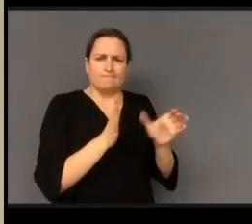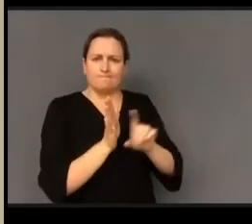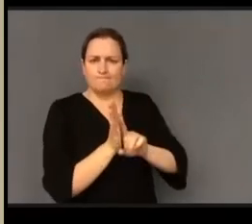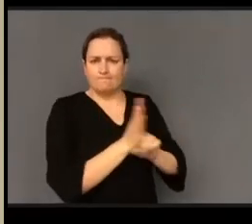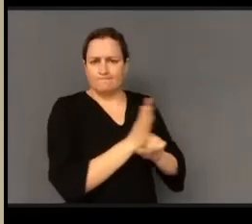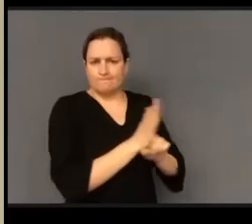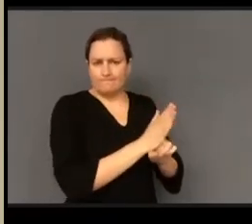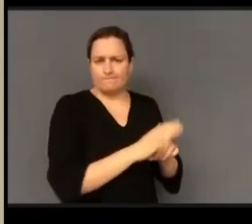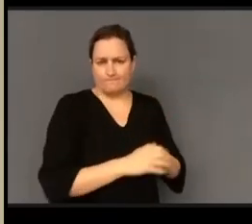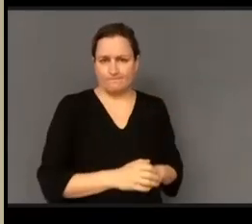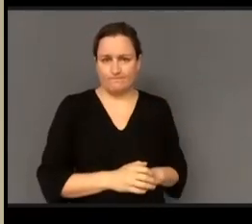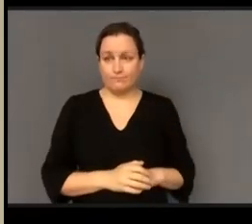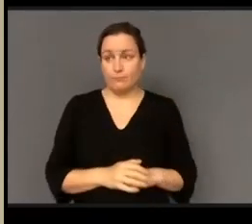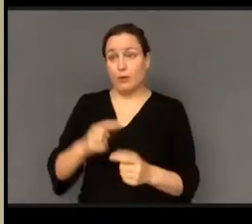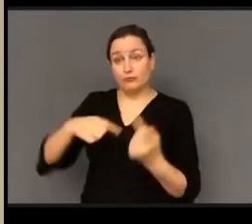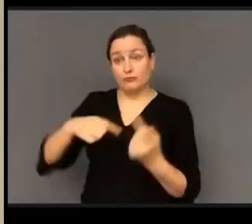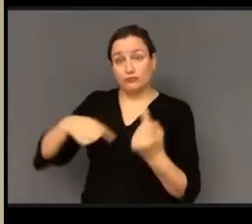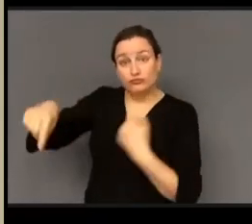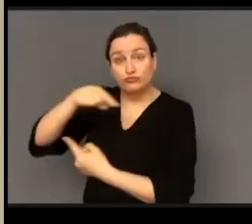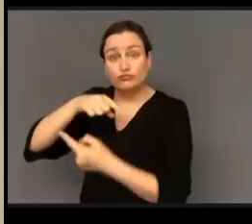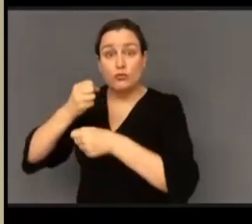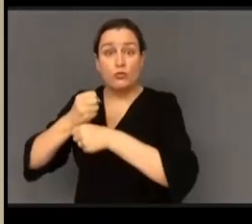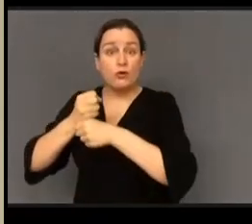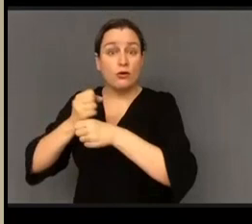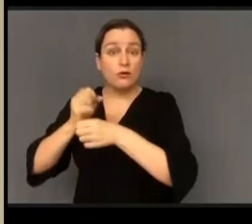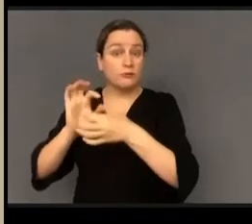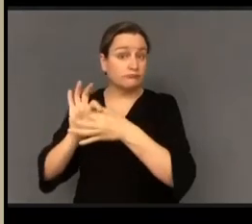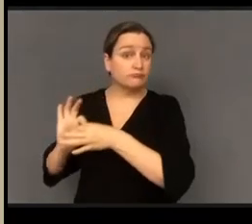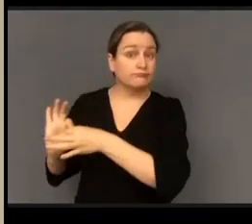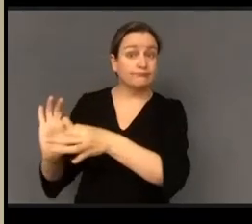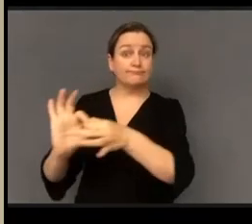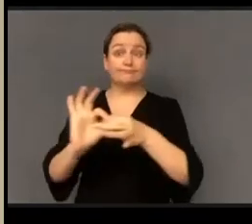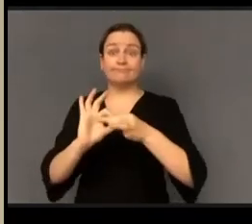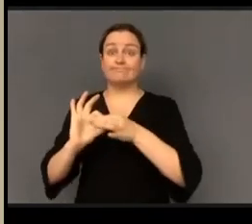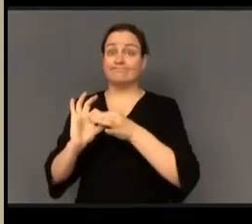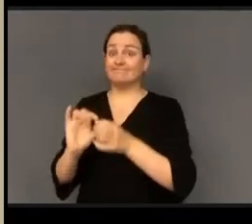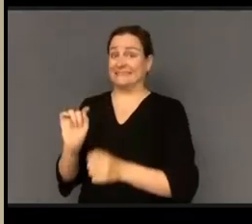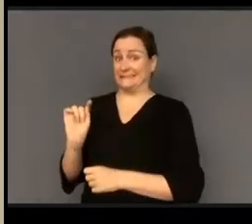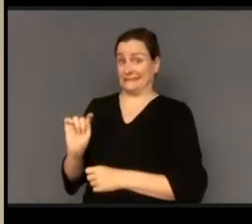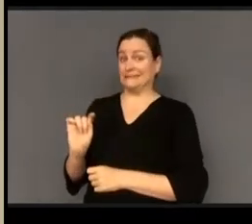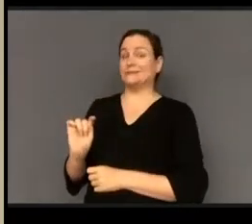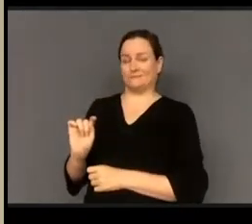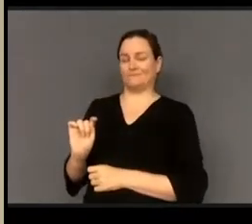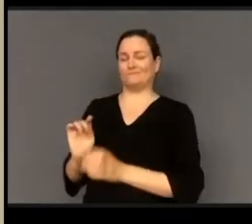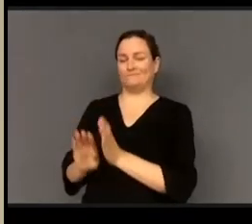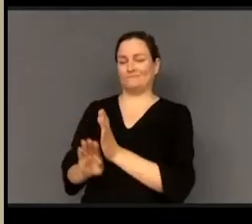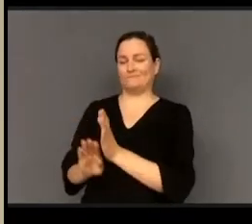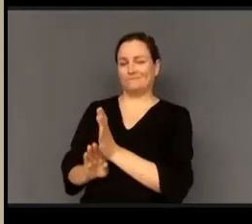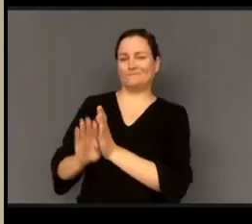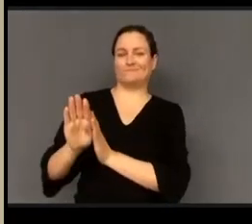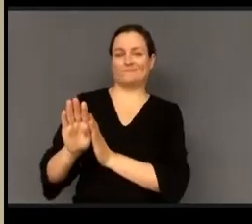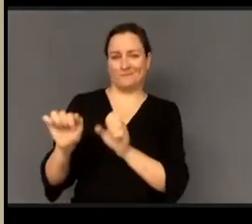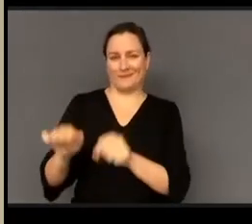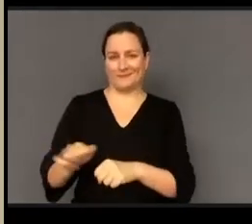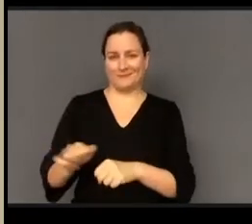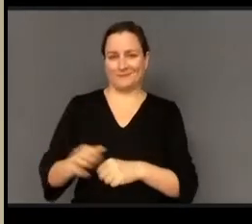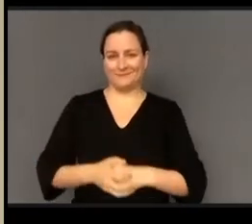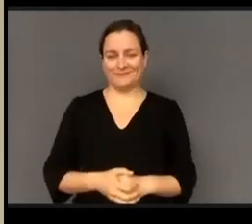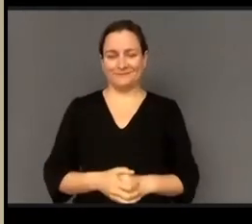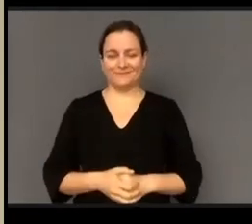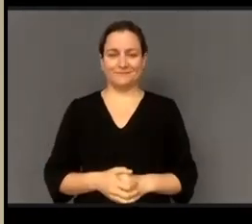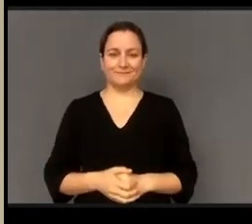y aportando su sabiduría a través de enfoques de debates multilaterales sin pasar por alto los